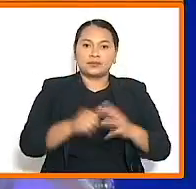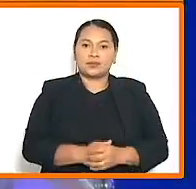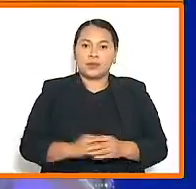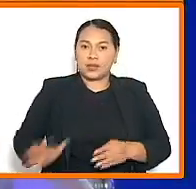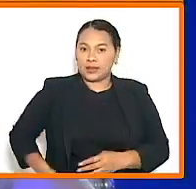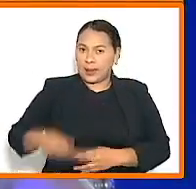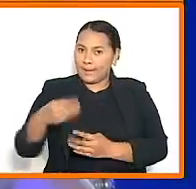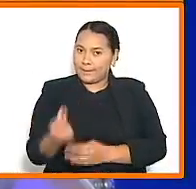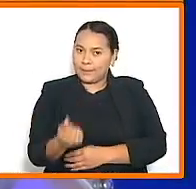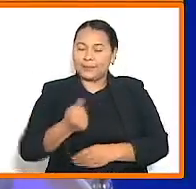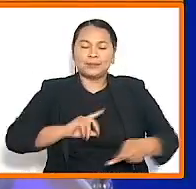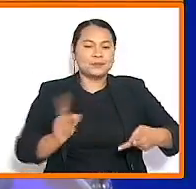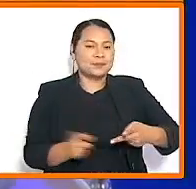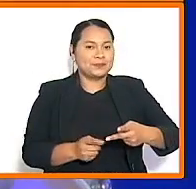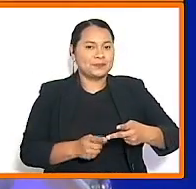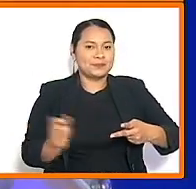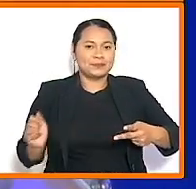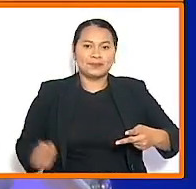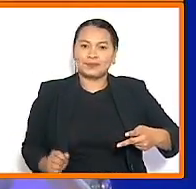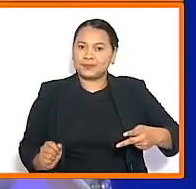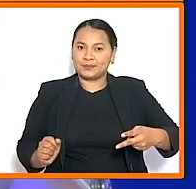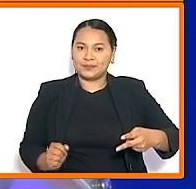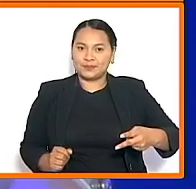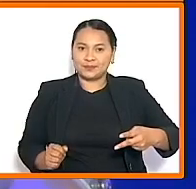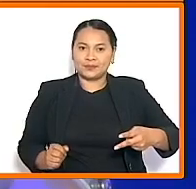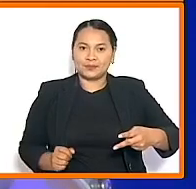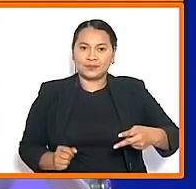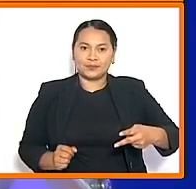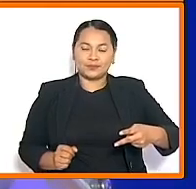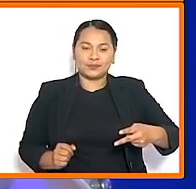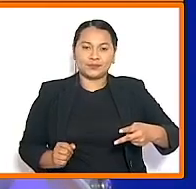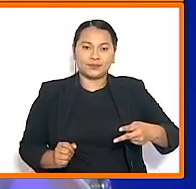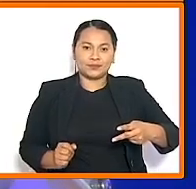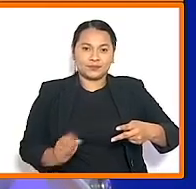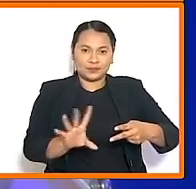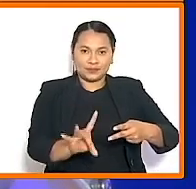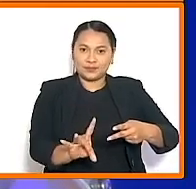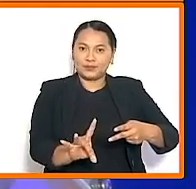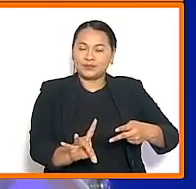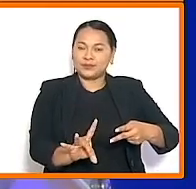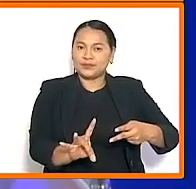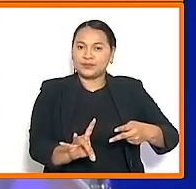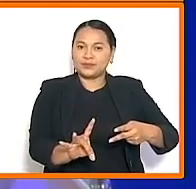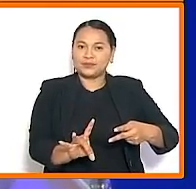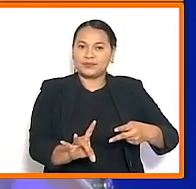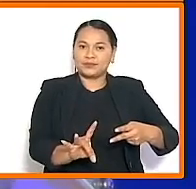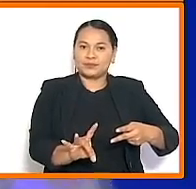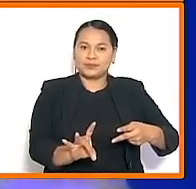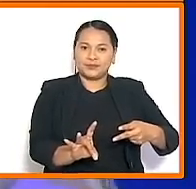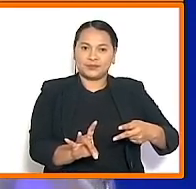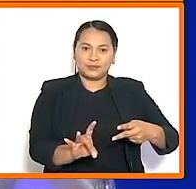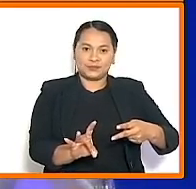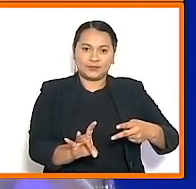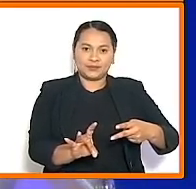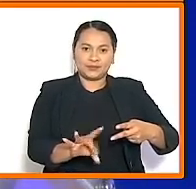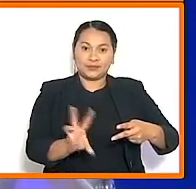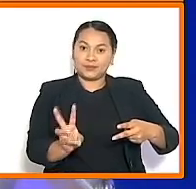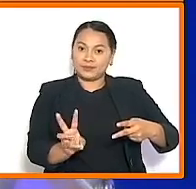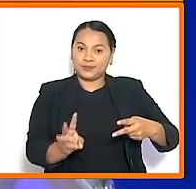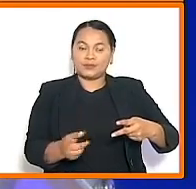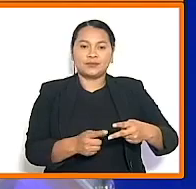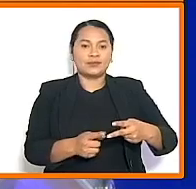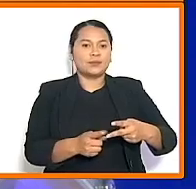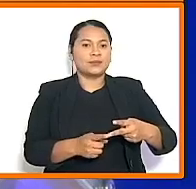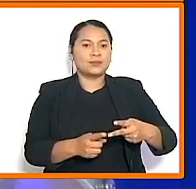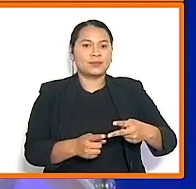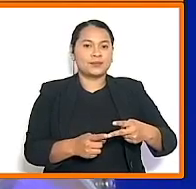a conocer el segundo número con su primer dígito y este es el 8. Segundo dígito, el 6. Segundo